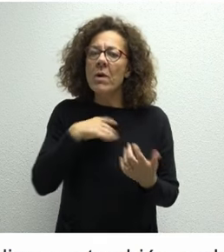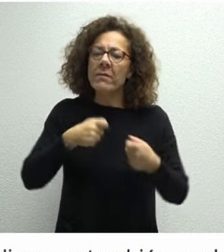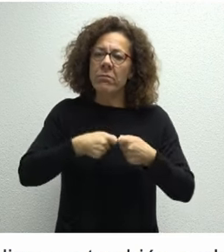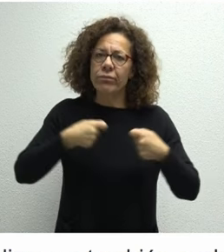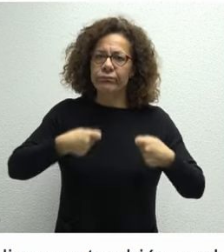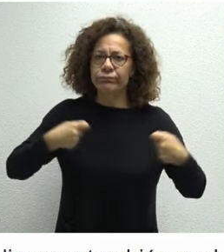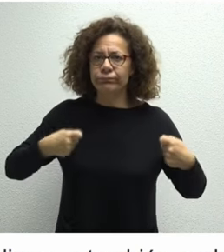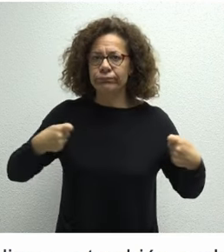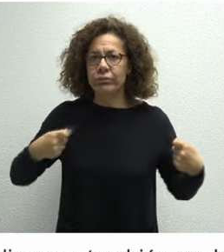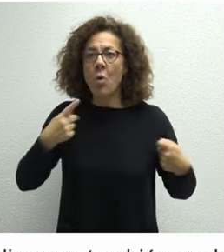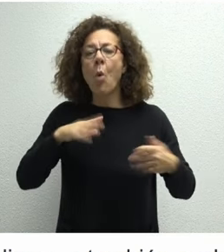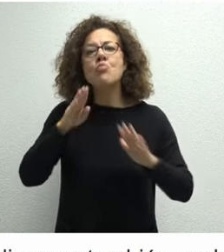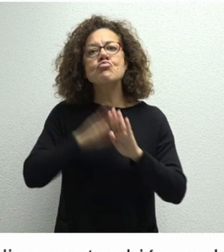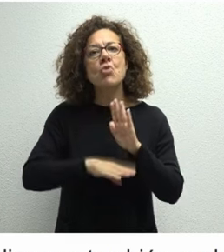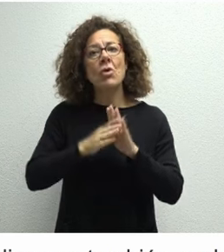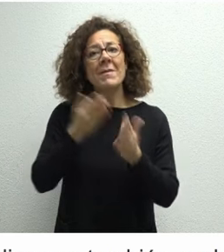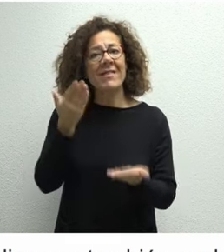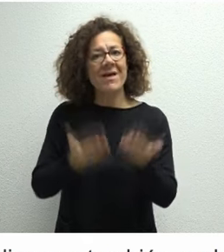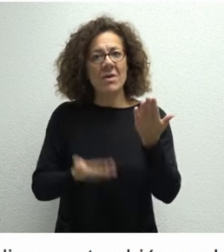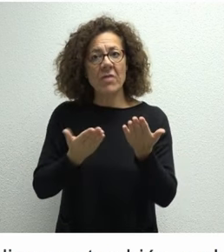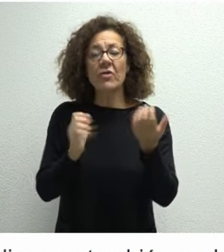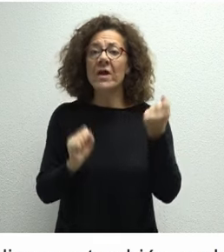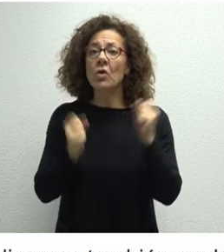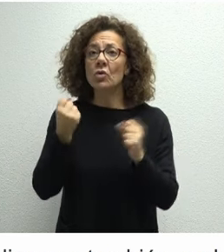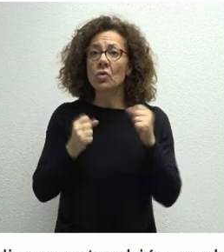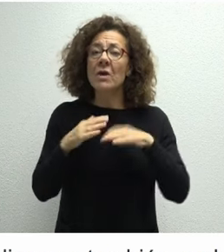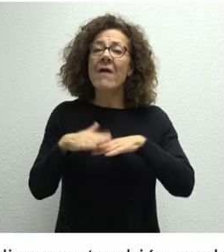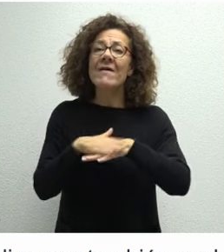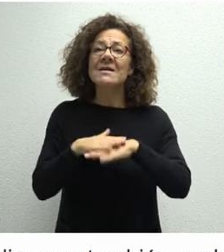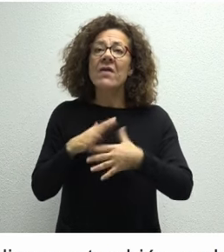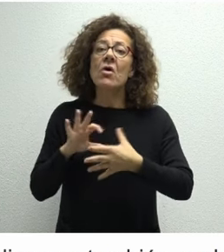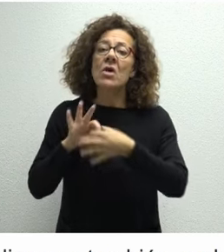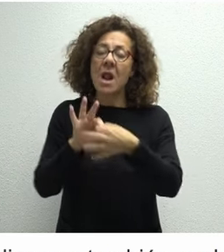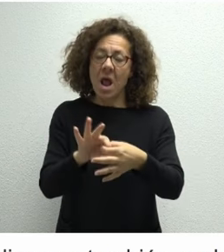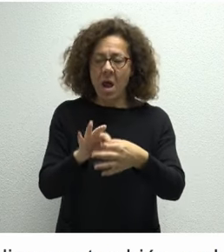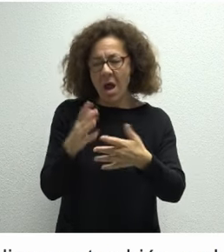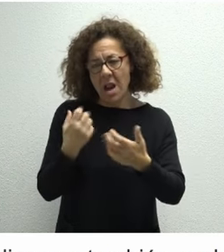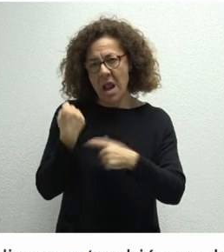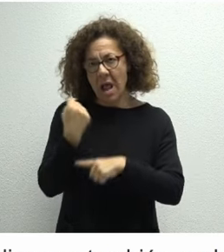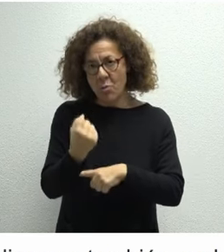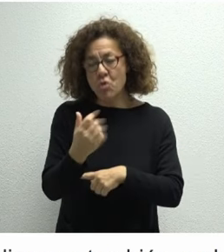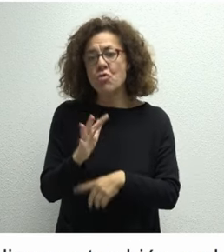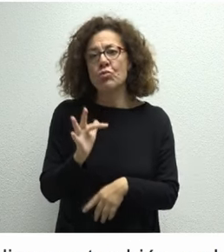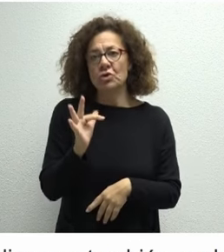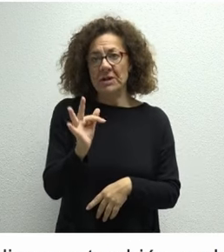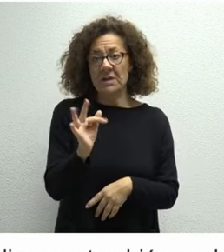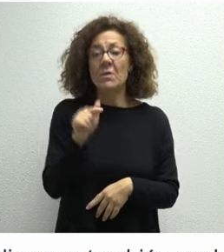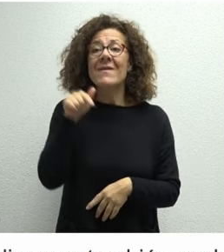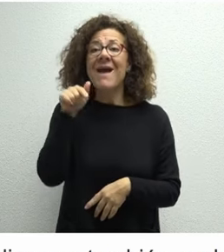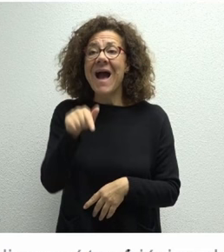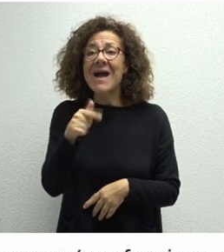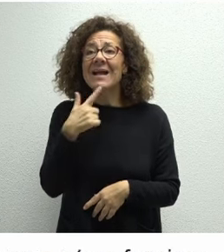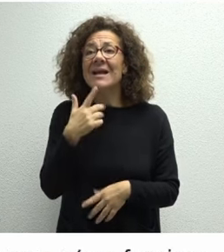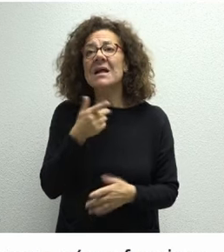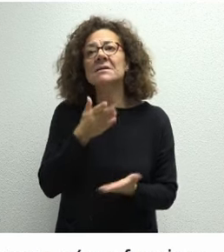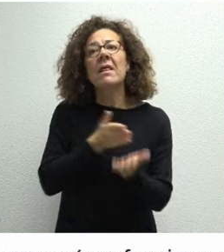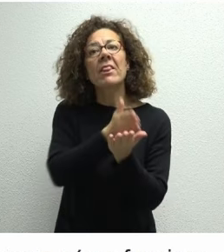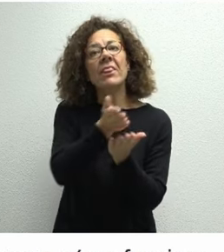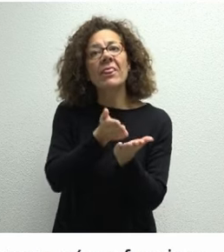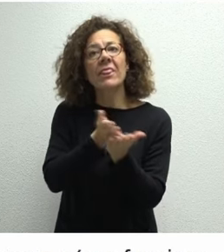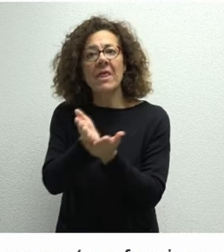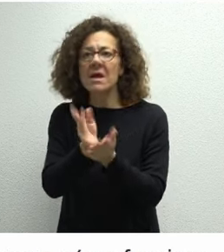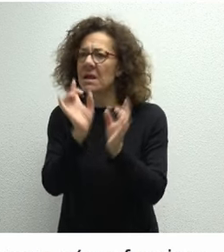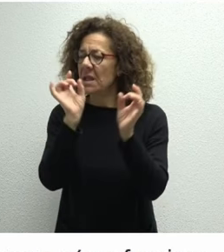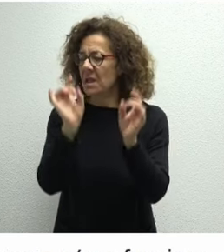tiempo un programa de a ación de conducta basado en el apoyo conductual positivo eh Y aquí las derivaciones es